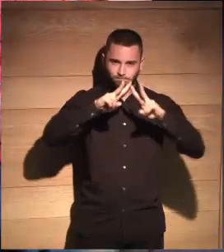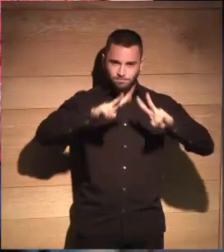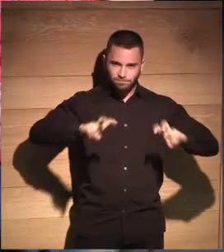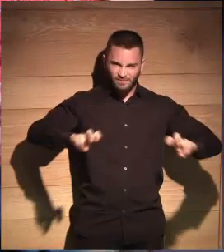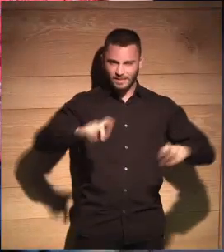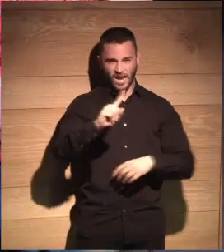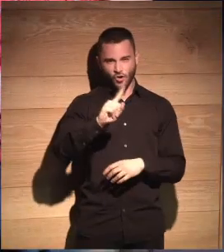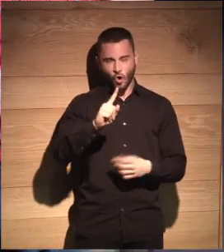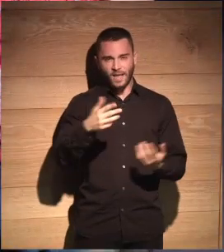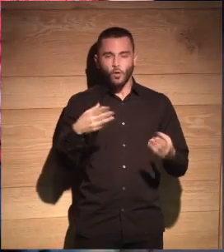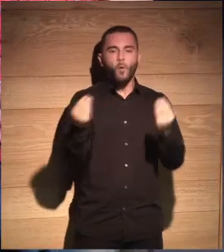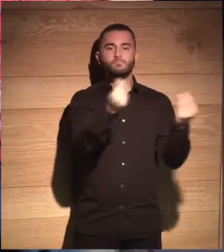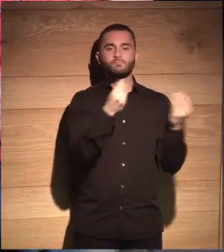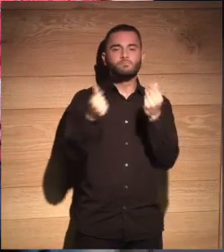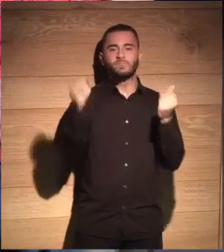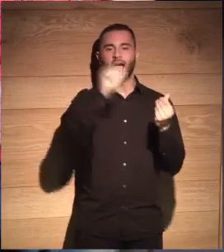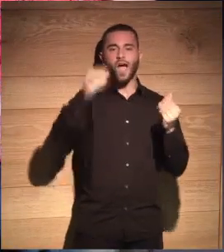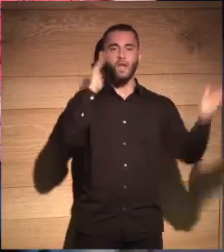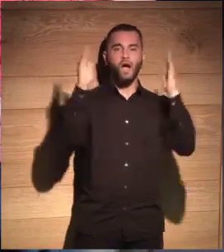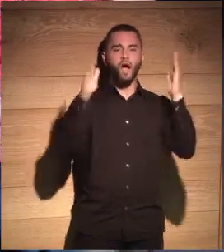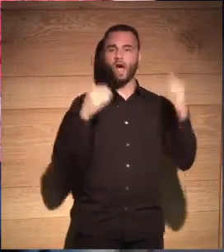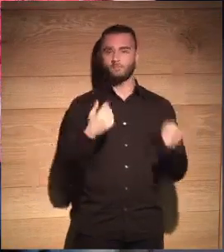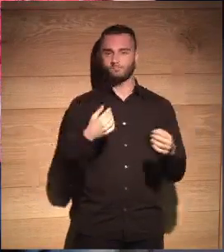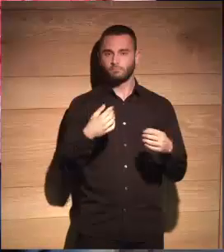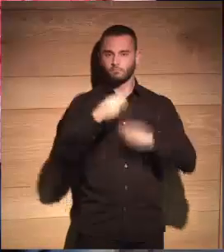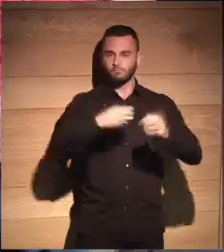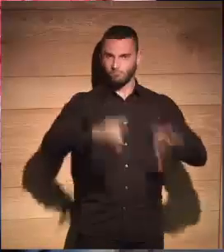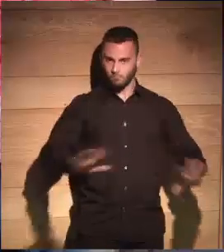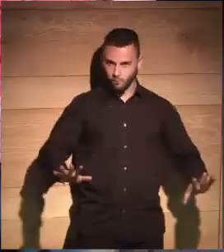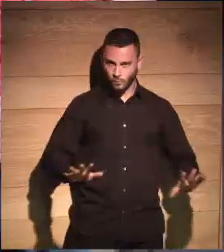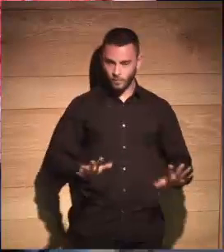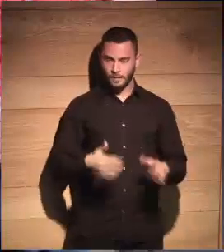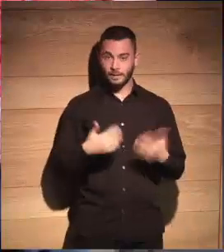textura, ¿no?, de esos años. Sí, en el momento que partes de...